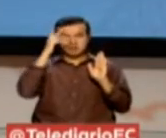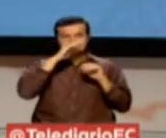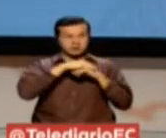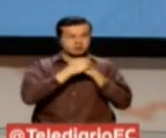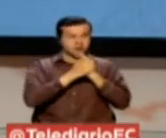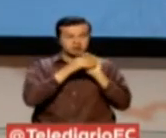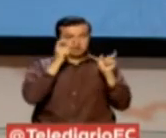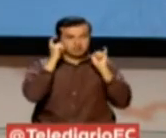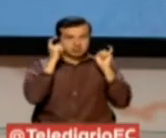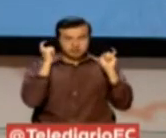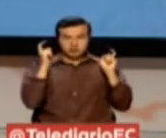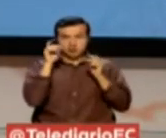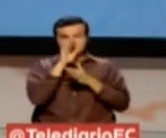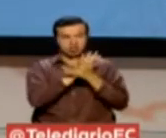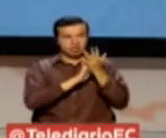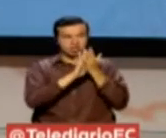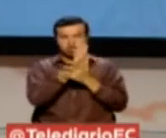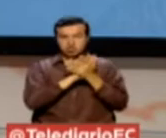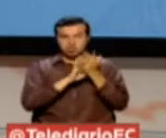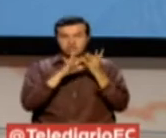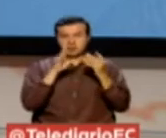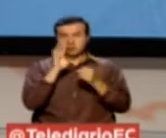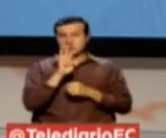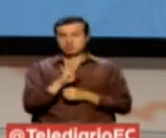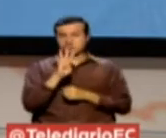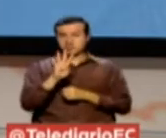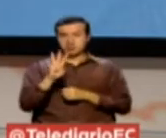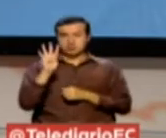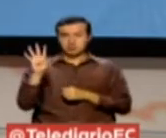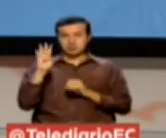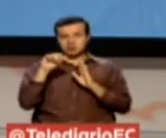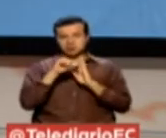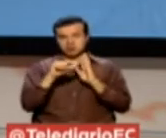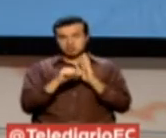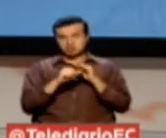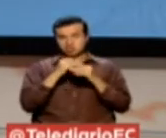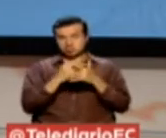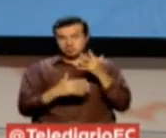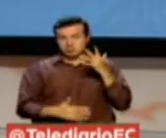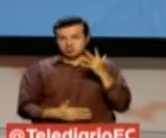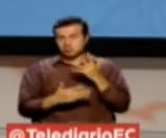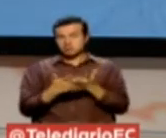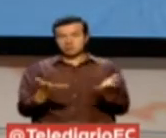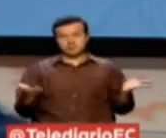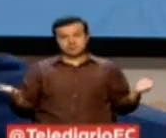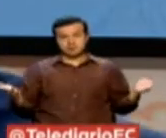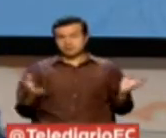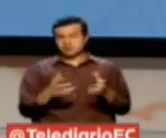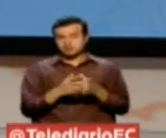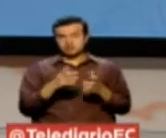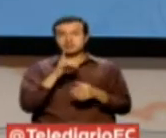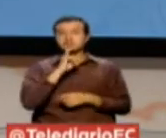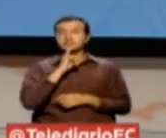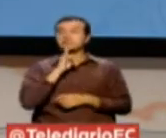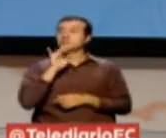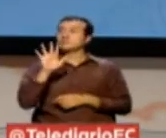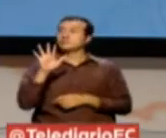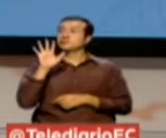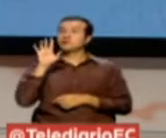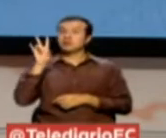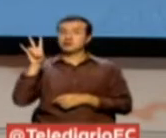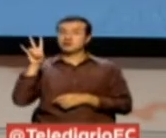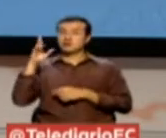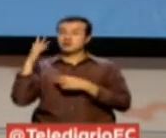turno, confusa, con 444 artículos, cuando la de Estados Unidos tiene